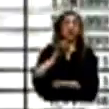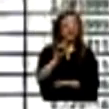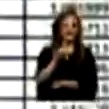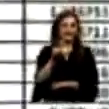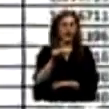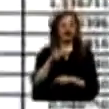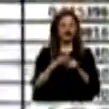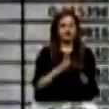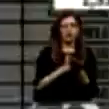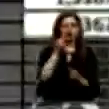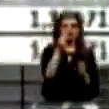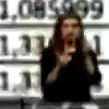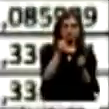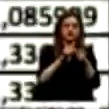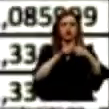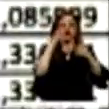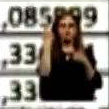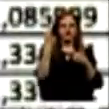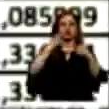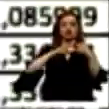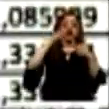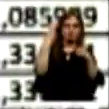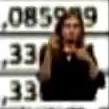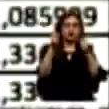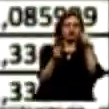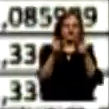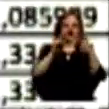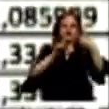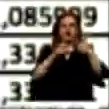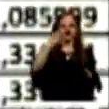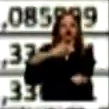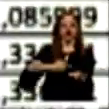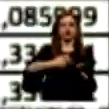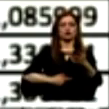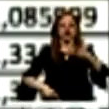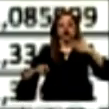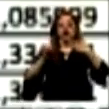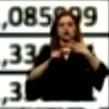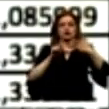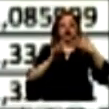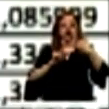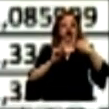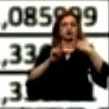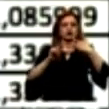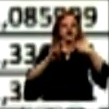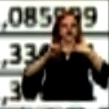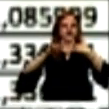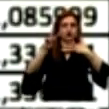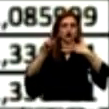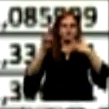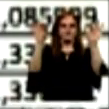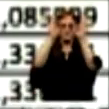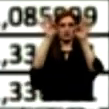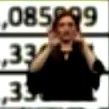el sector automotriz, diésel 2 también automotriz, diésel 2 del sector camaronero, diésel 2 eléctrico, diésel 2 para la